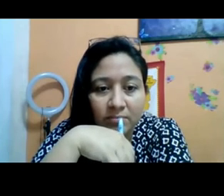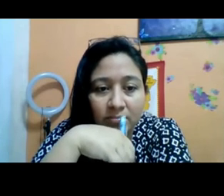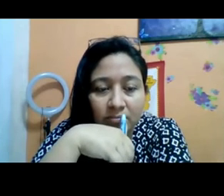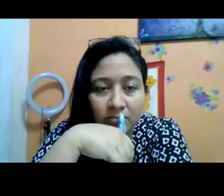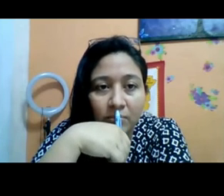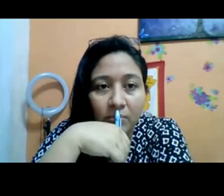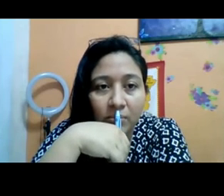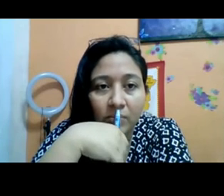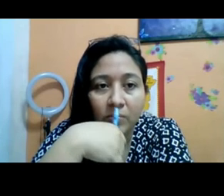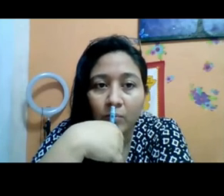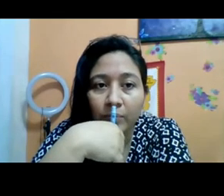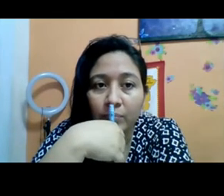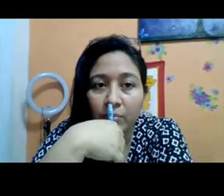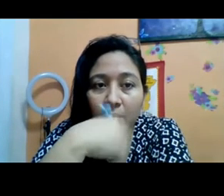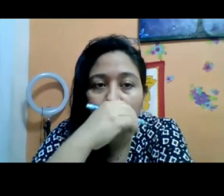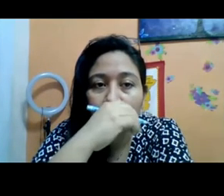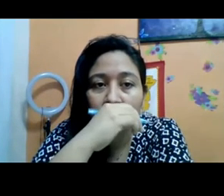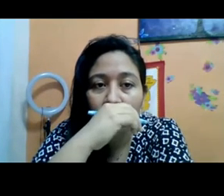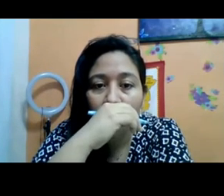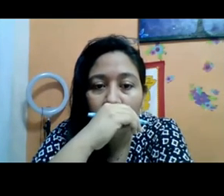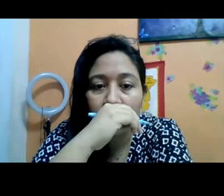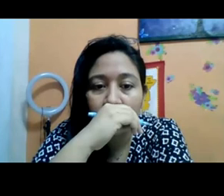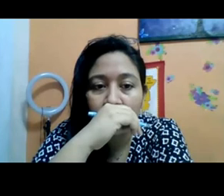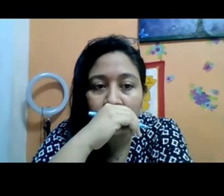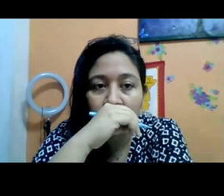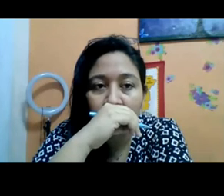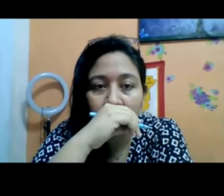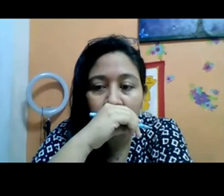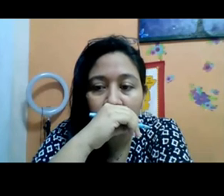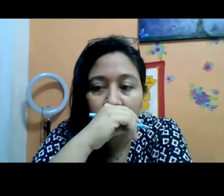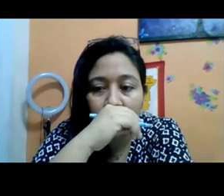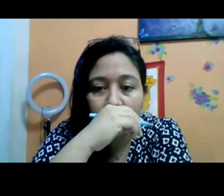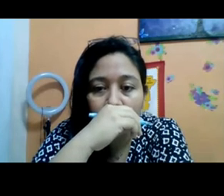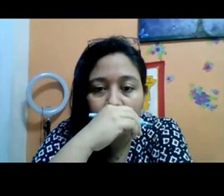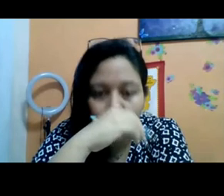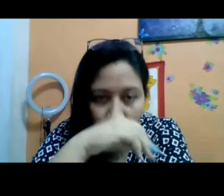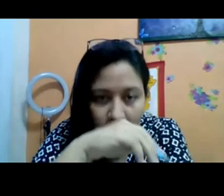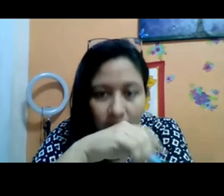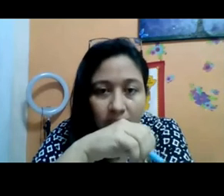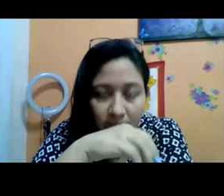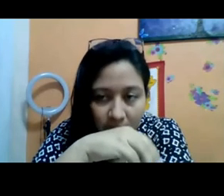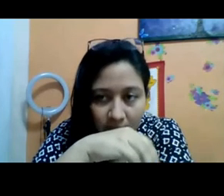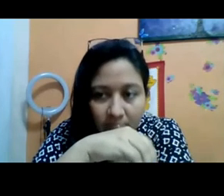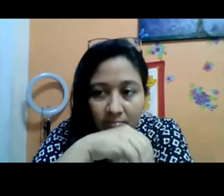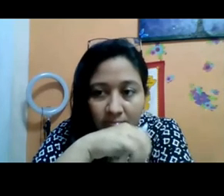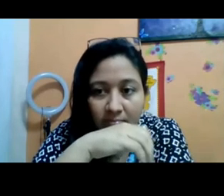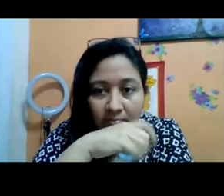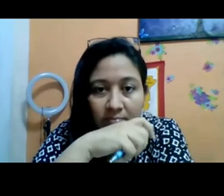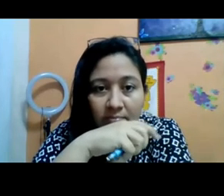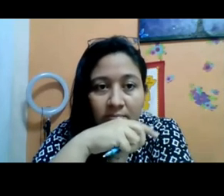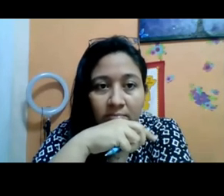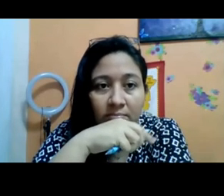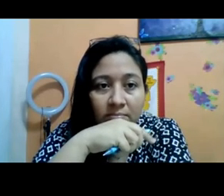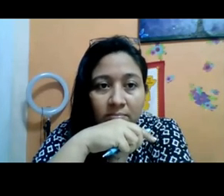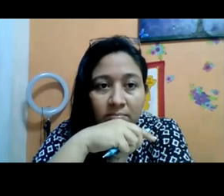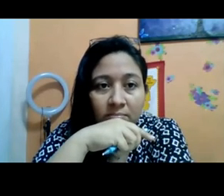a crear ahí en el OneDrive de nuestra área un enlace para compartirles esta información. Y no sé si Liz